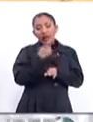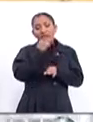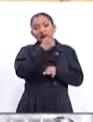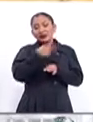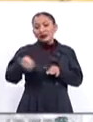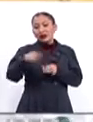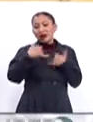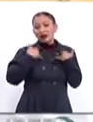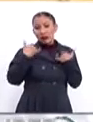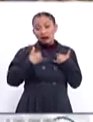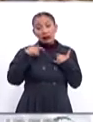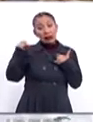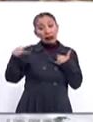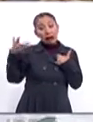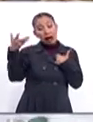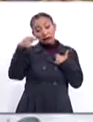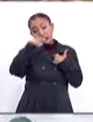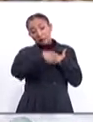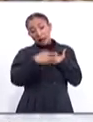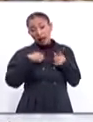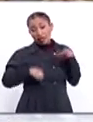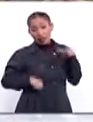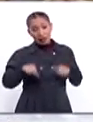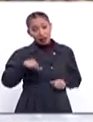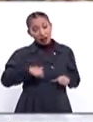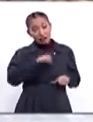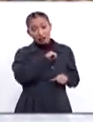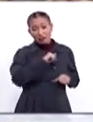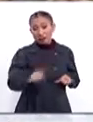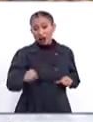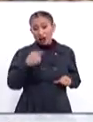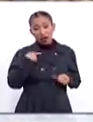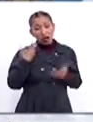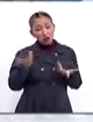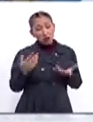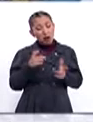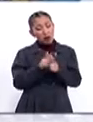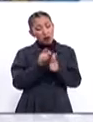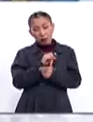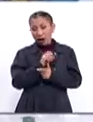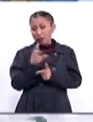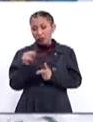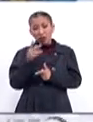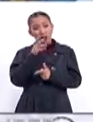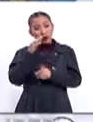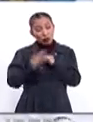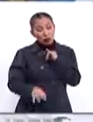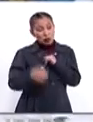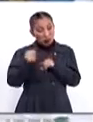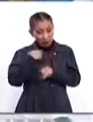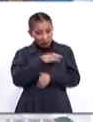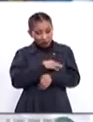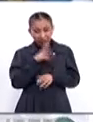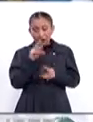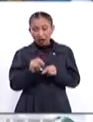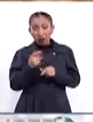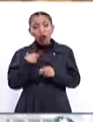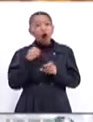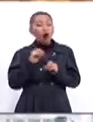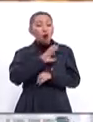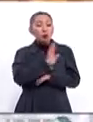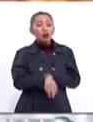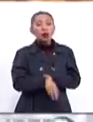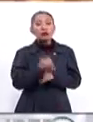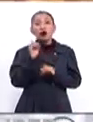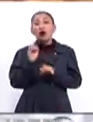los jóvenes que quienes se dedican a la actividad criminal común o organizada no tienen final feliz. Es decir, o terminan muertos